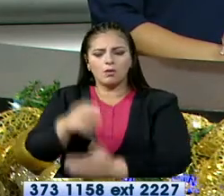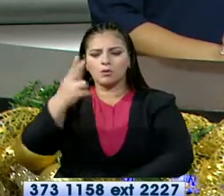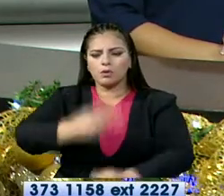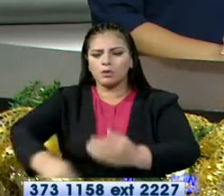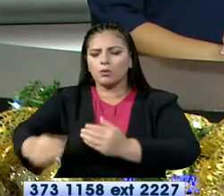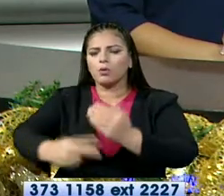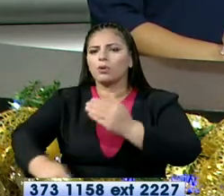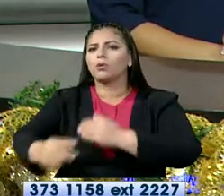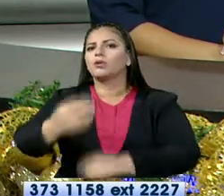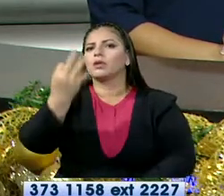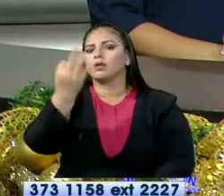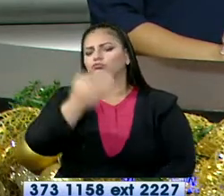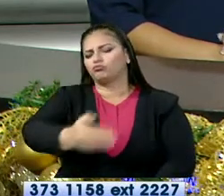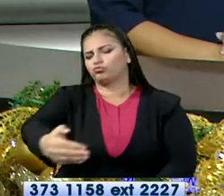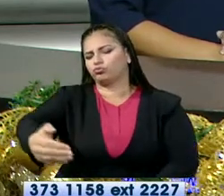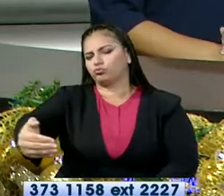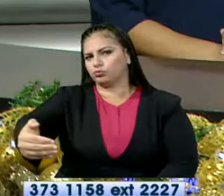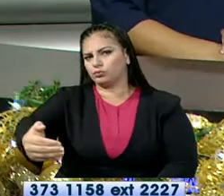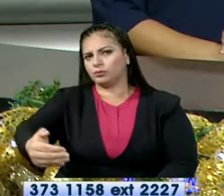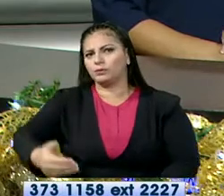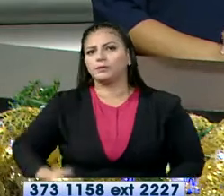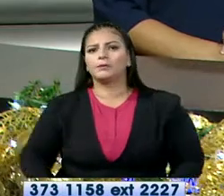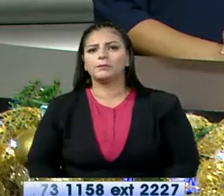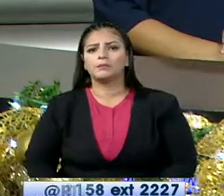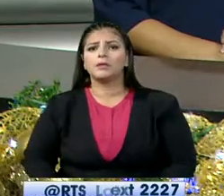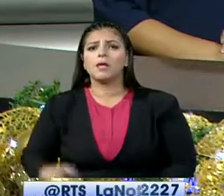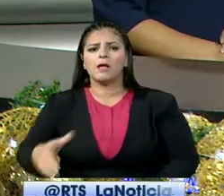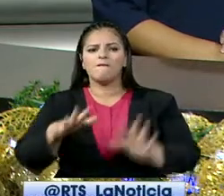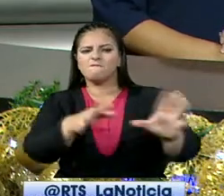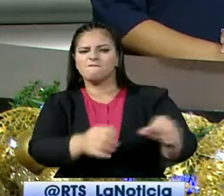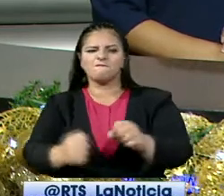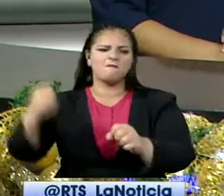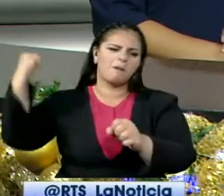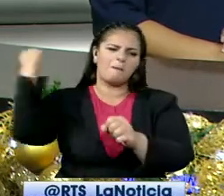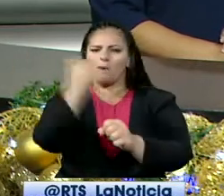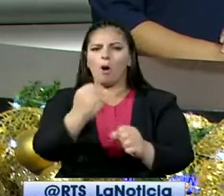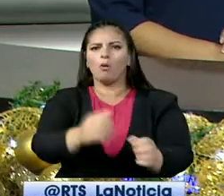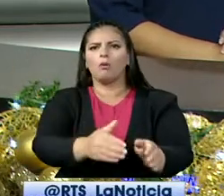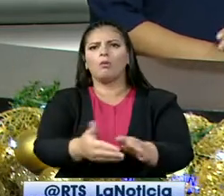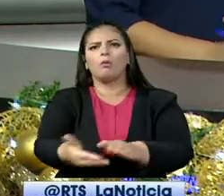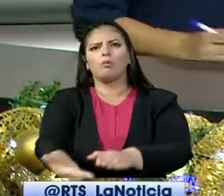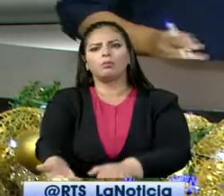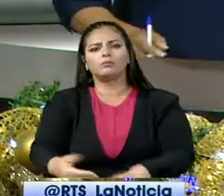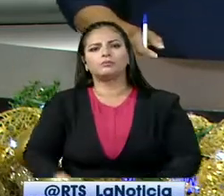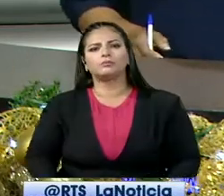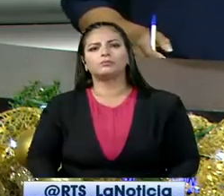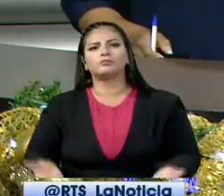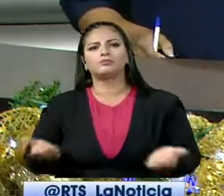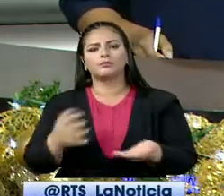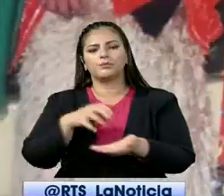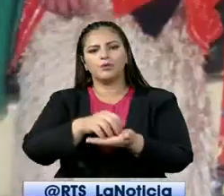Pan, en la provincia de La Suárez. La policía busca al presunto asesino.